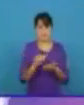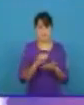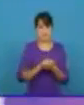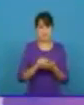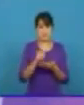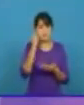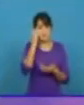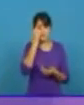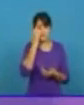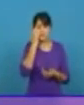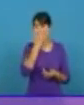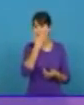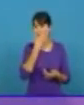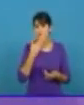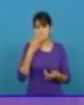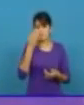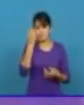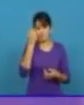pinta el jabón en los ojos.